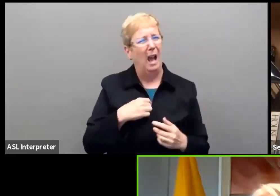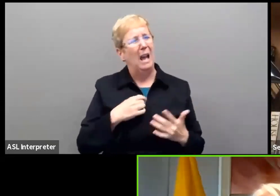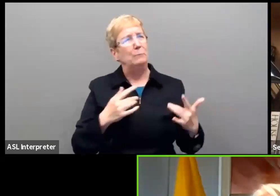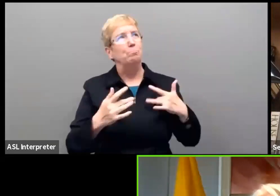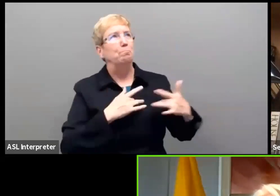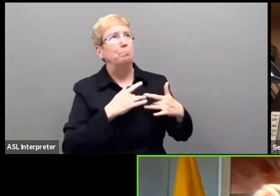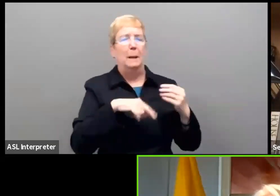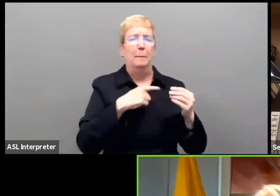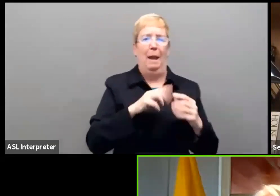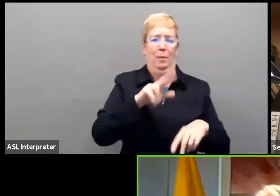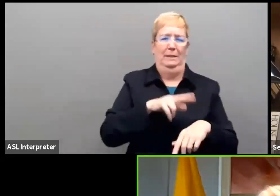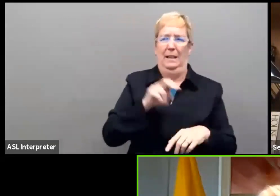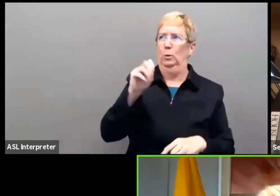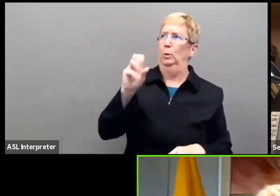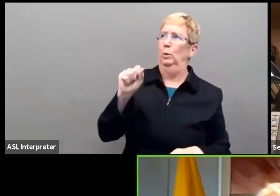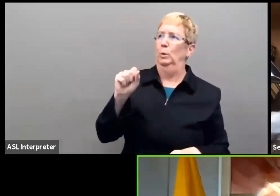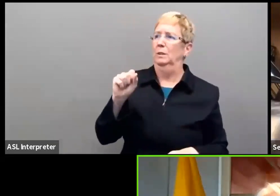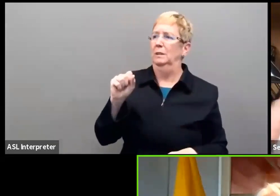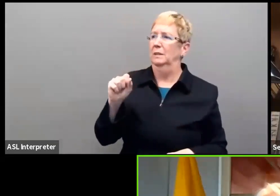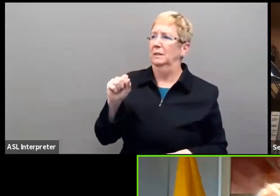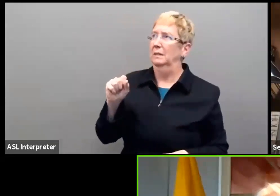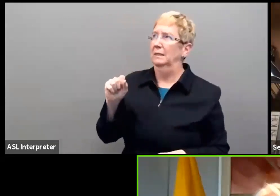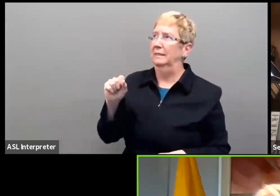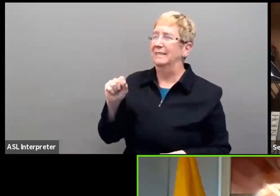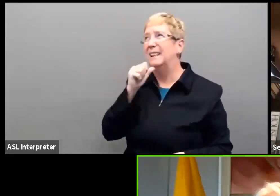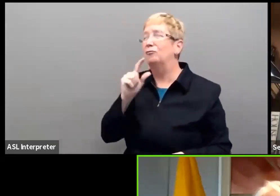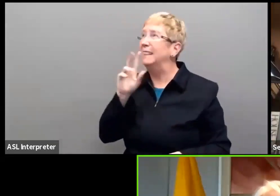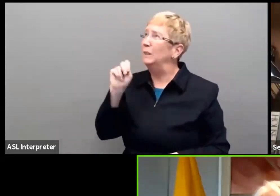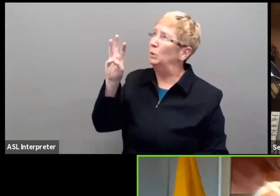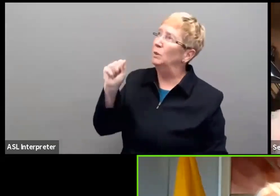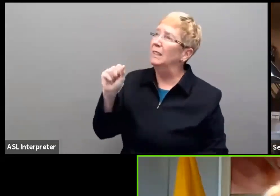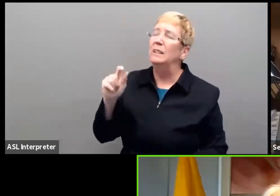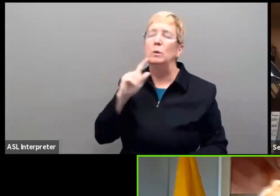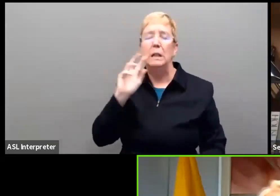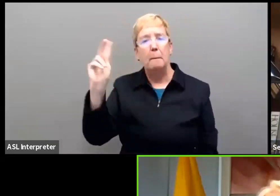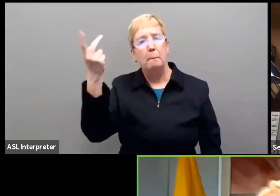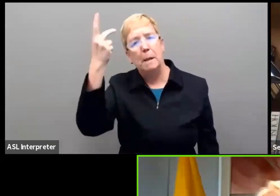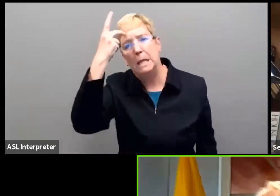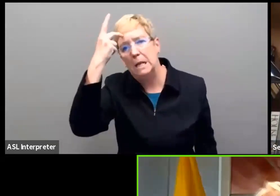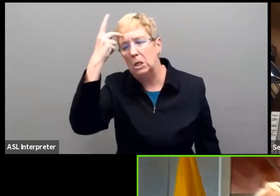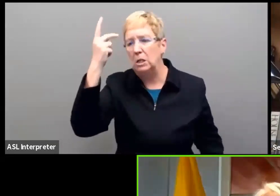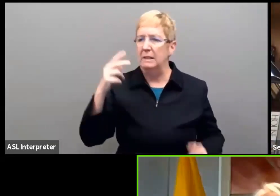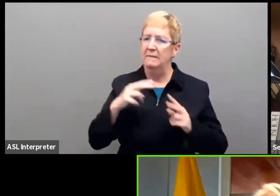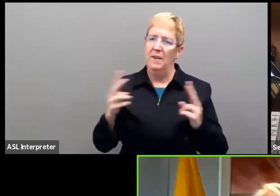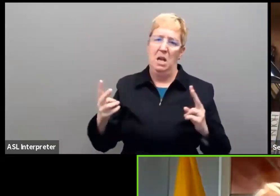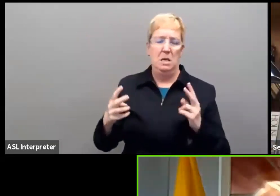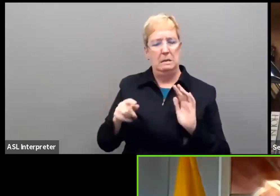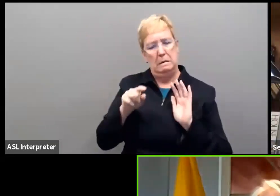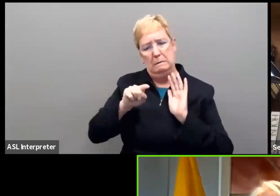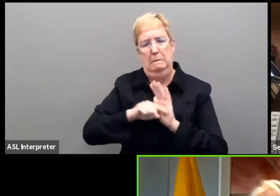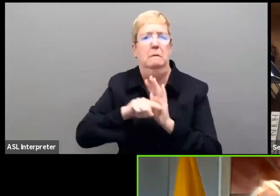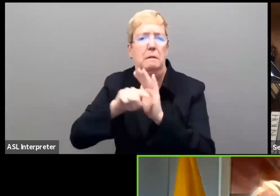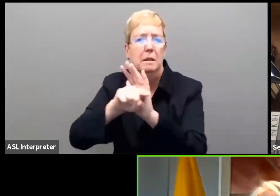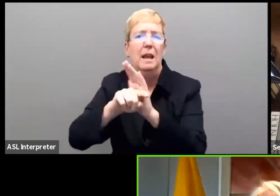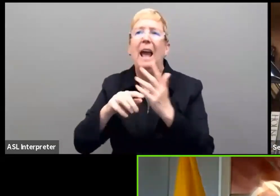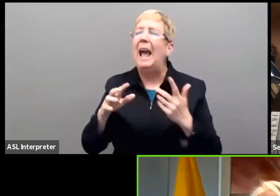huellas de estas distintas variantes, y hay distintas variantes delta y no hay ninguna prueba de que la transmisión ni de que